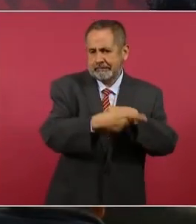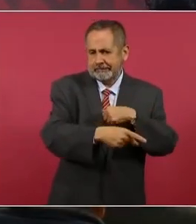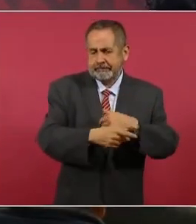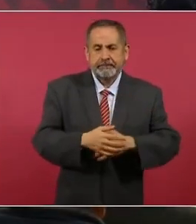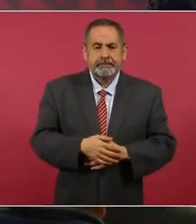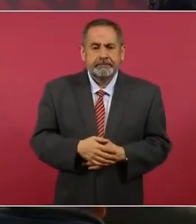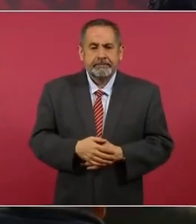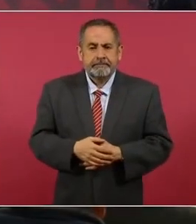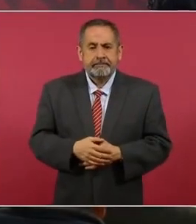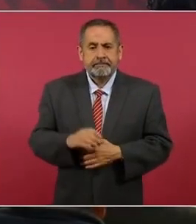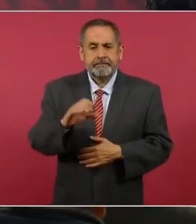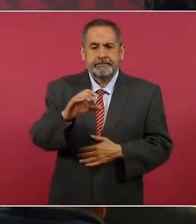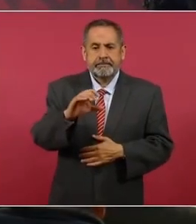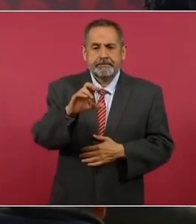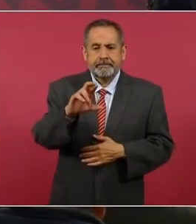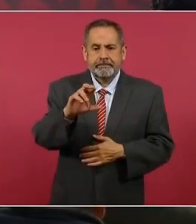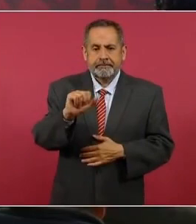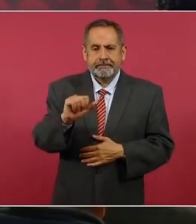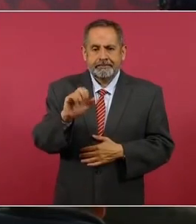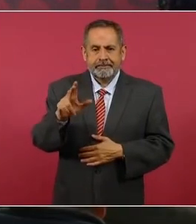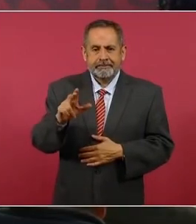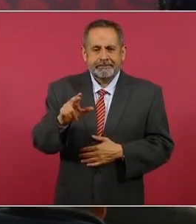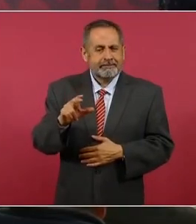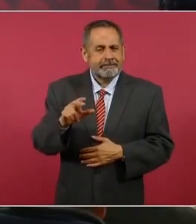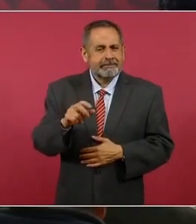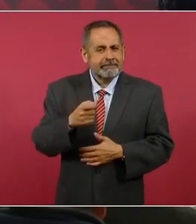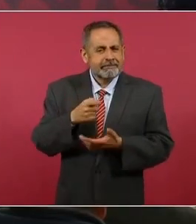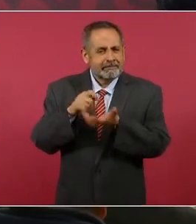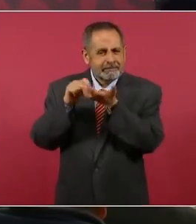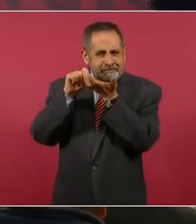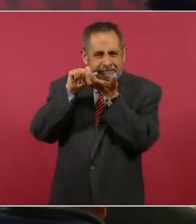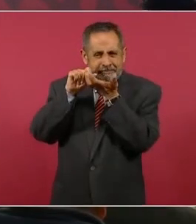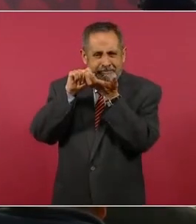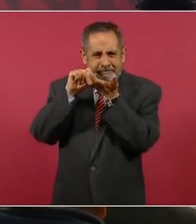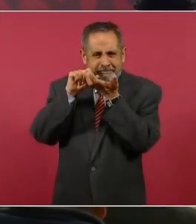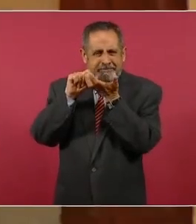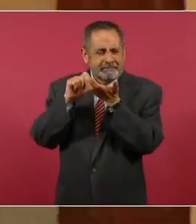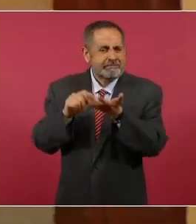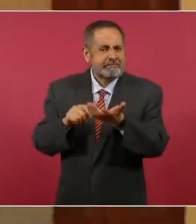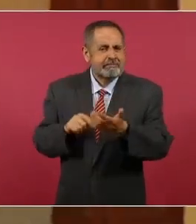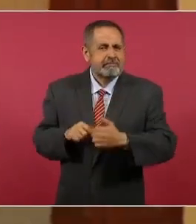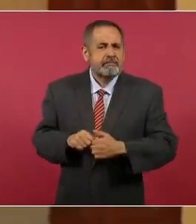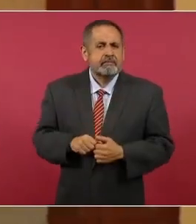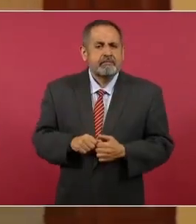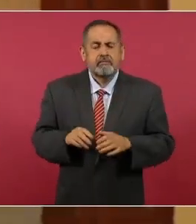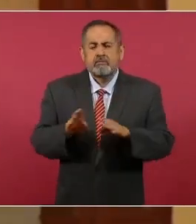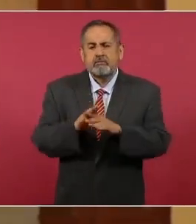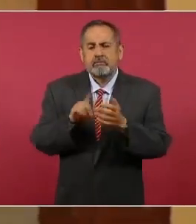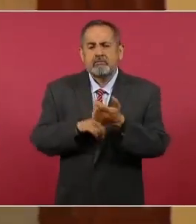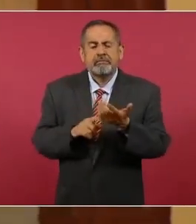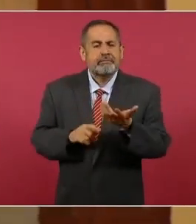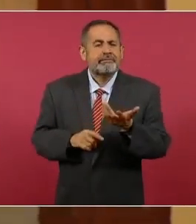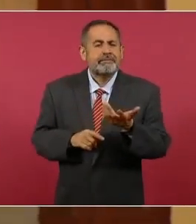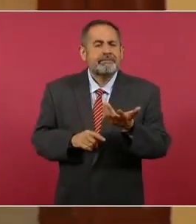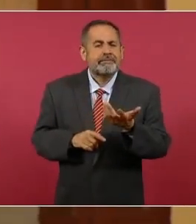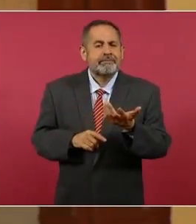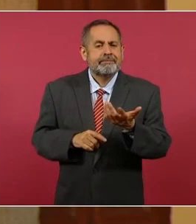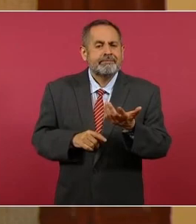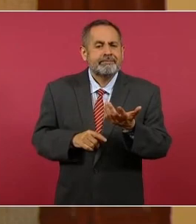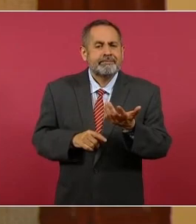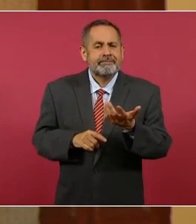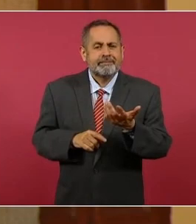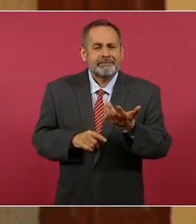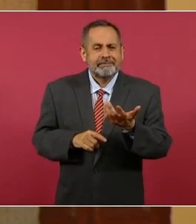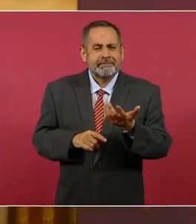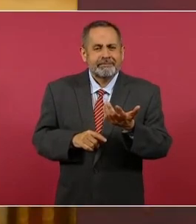El crack es uno de los derivados de la cocaína, una presentación más exactamente que se forma con la